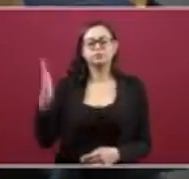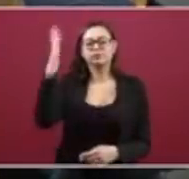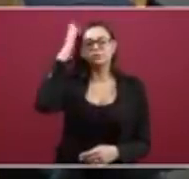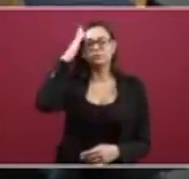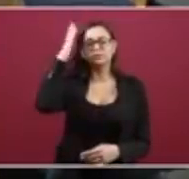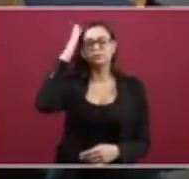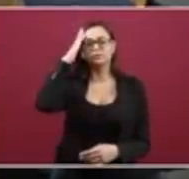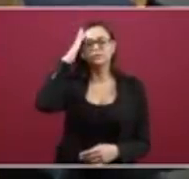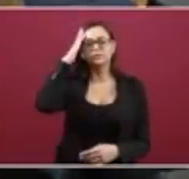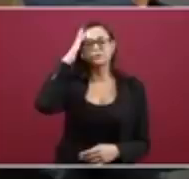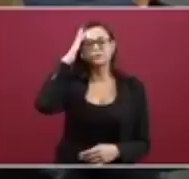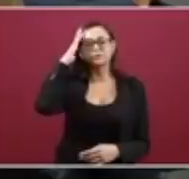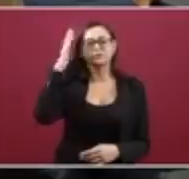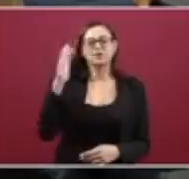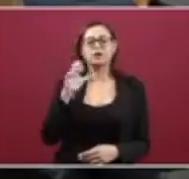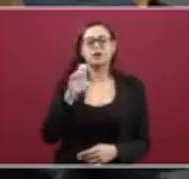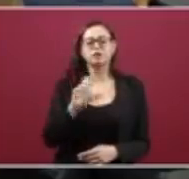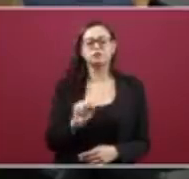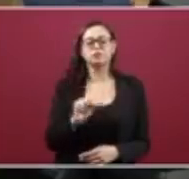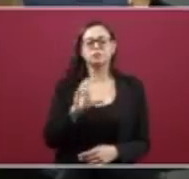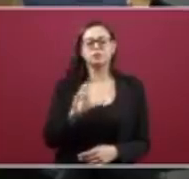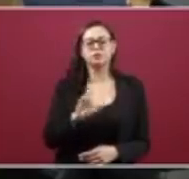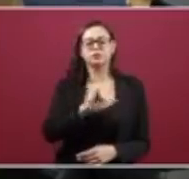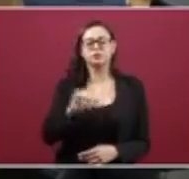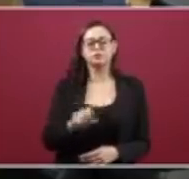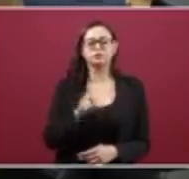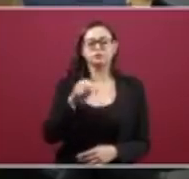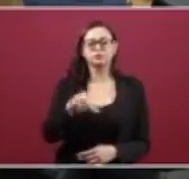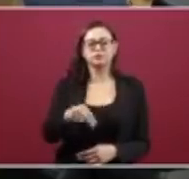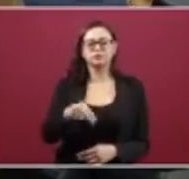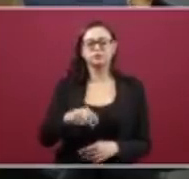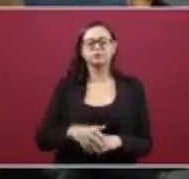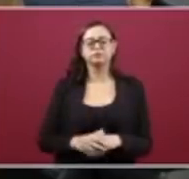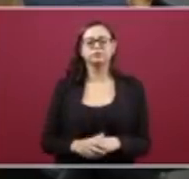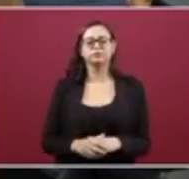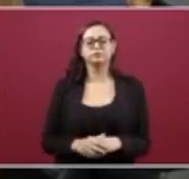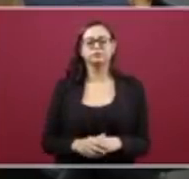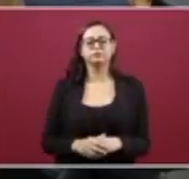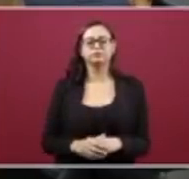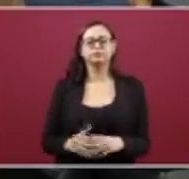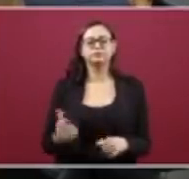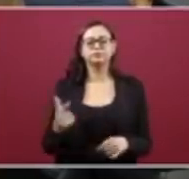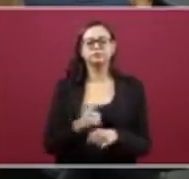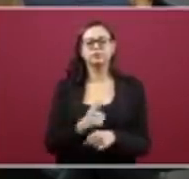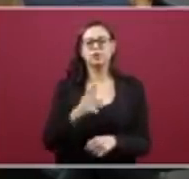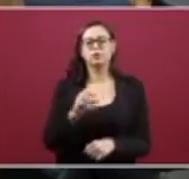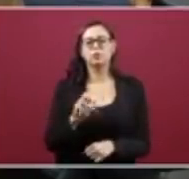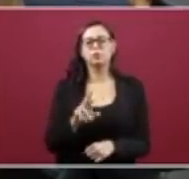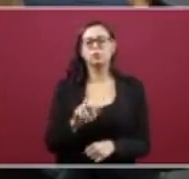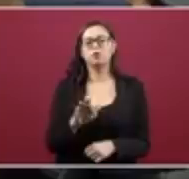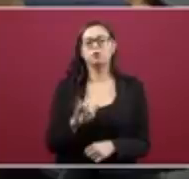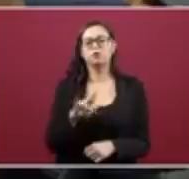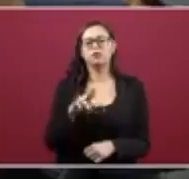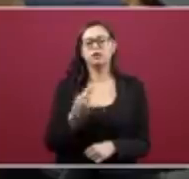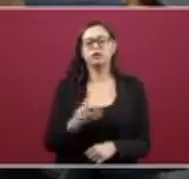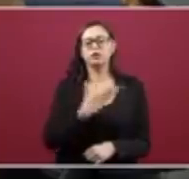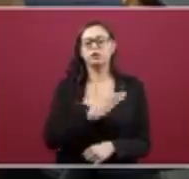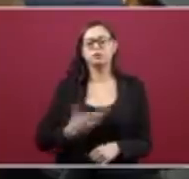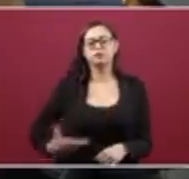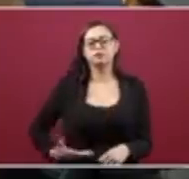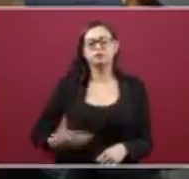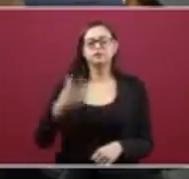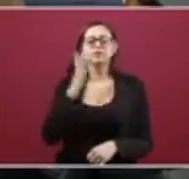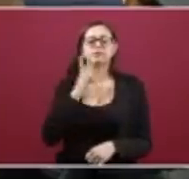de la suprema corte de justicia de la nación licenciado porfirio muñoz ledo presidente de la cámara de